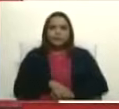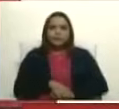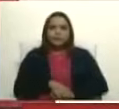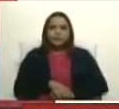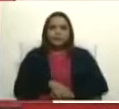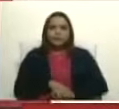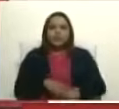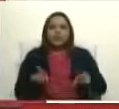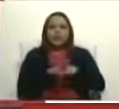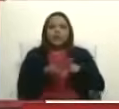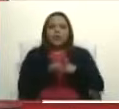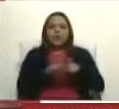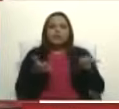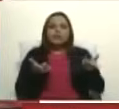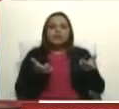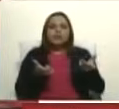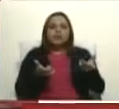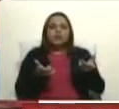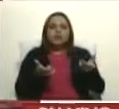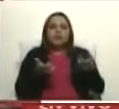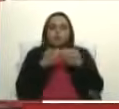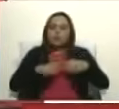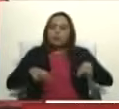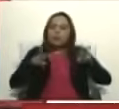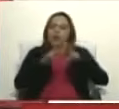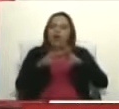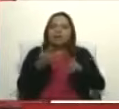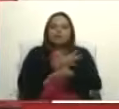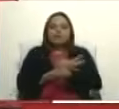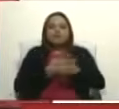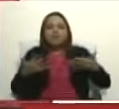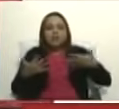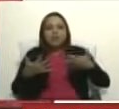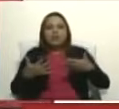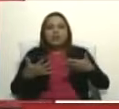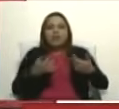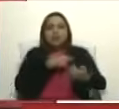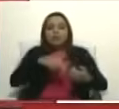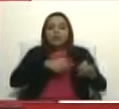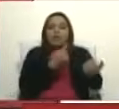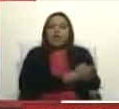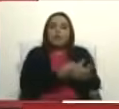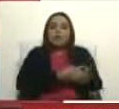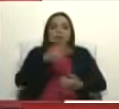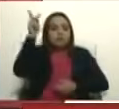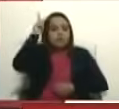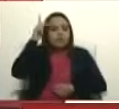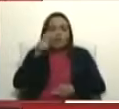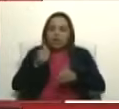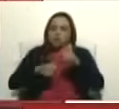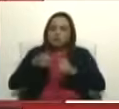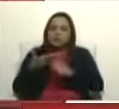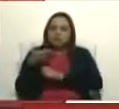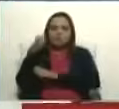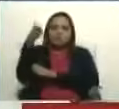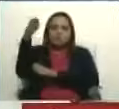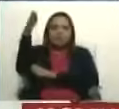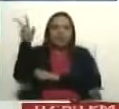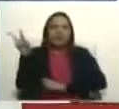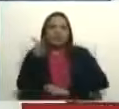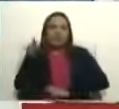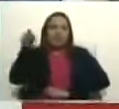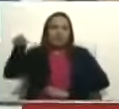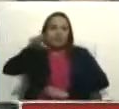con la moral a millón, regocijado, cuando nuestros hermanos Pemones izaron la bandera de Venezuela, allá en nuestro